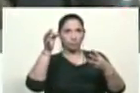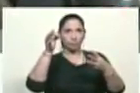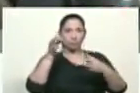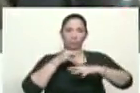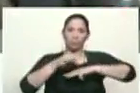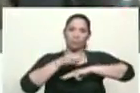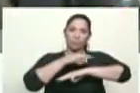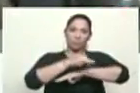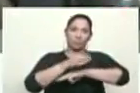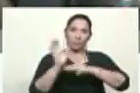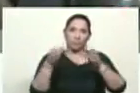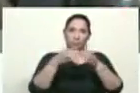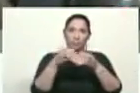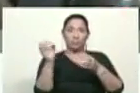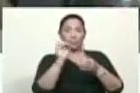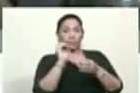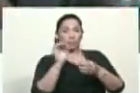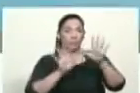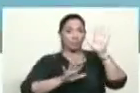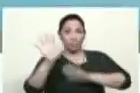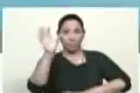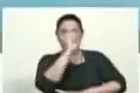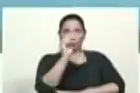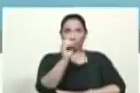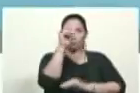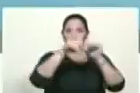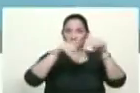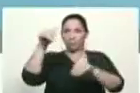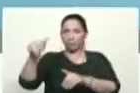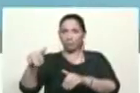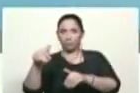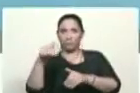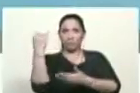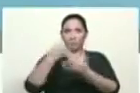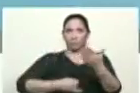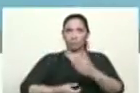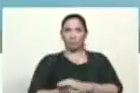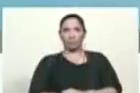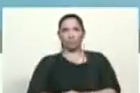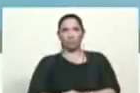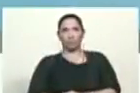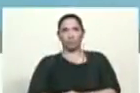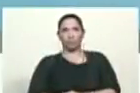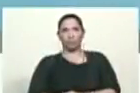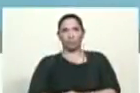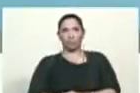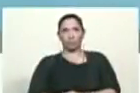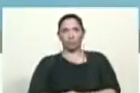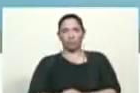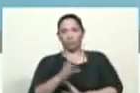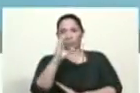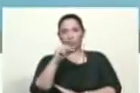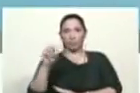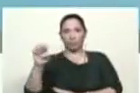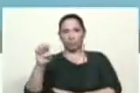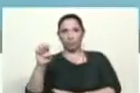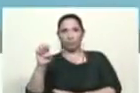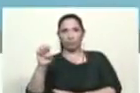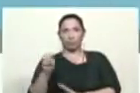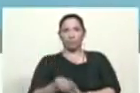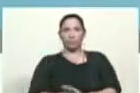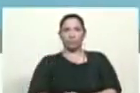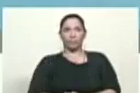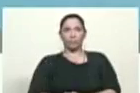de los mismos, o el 15% de los electores inscritos y electoras inscritas en el registro electoral.